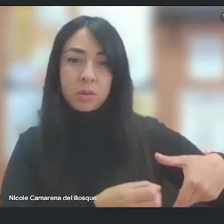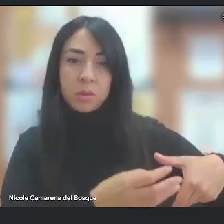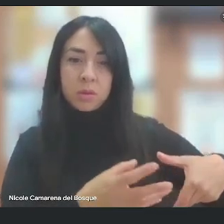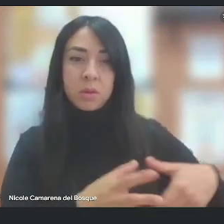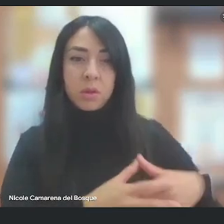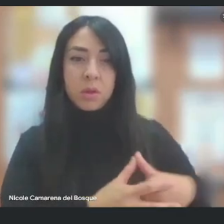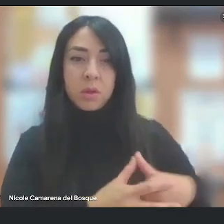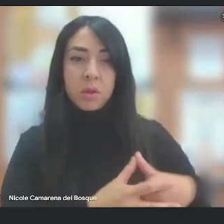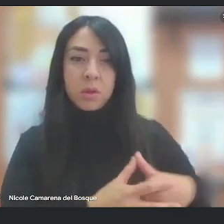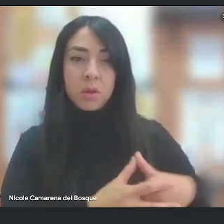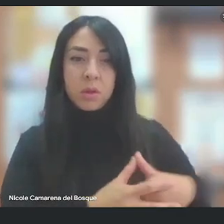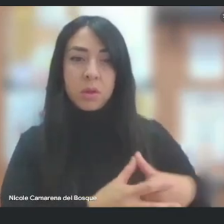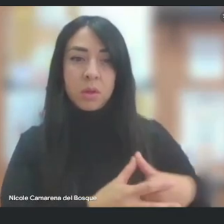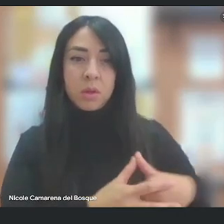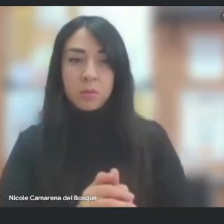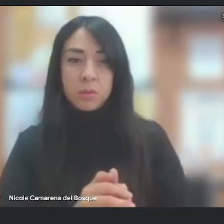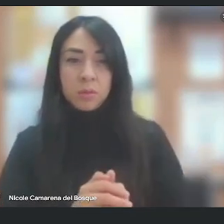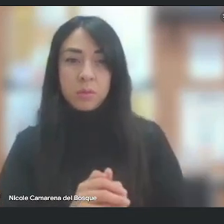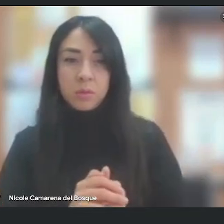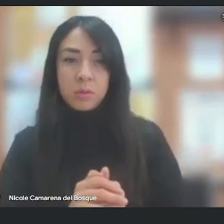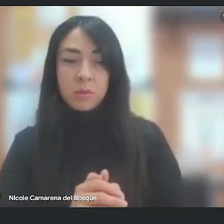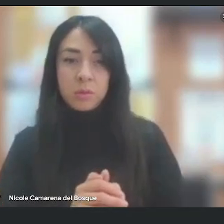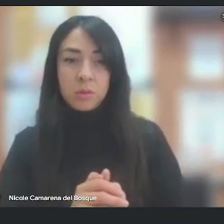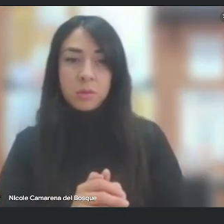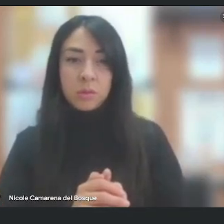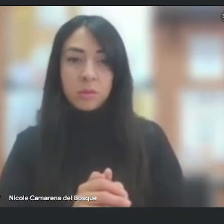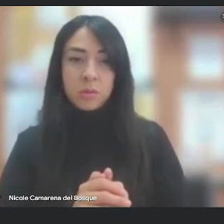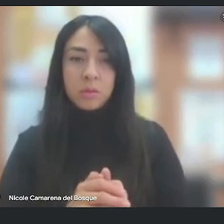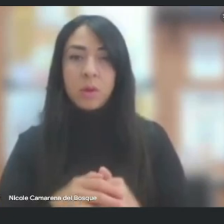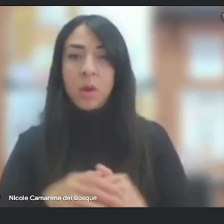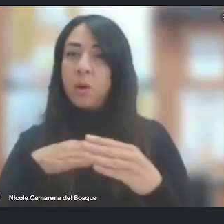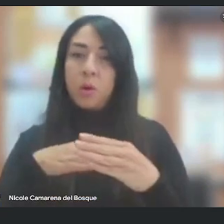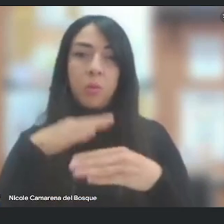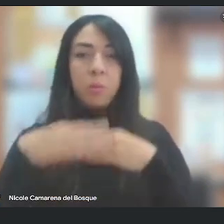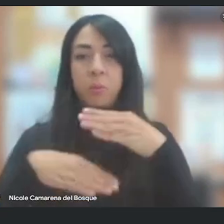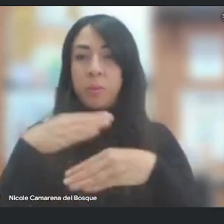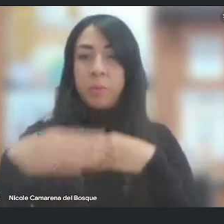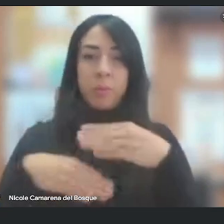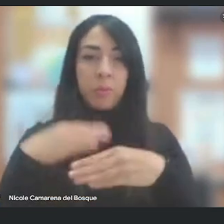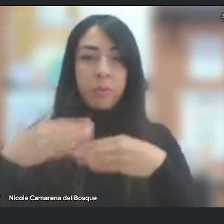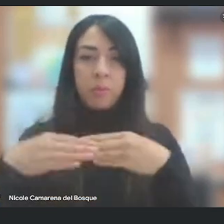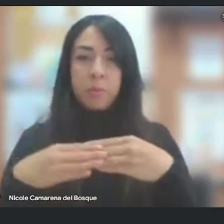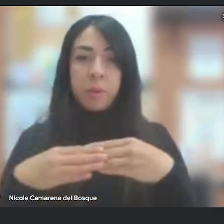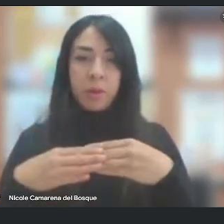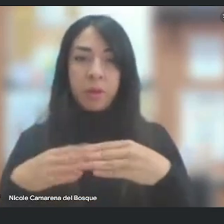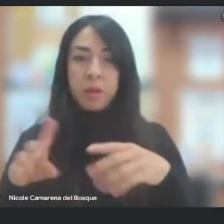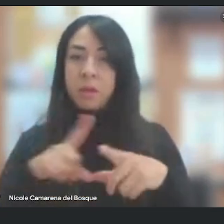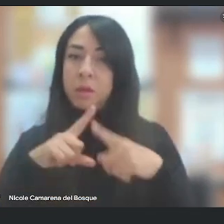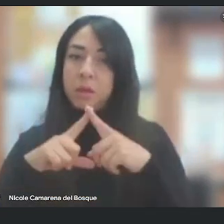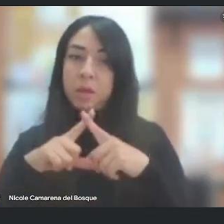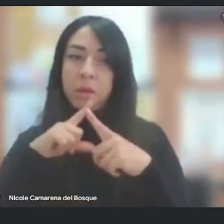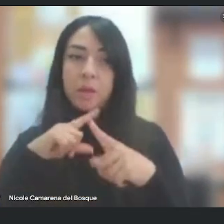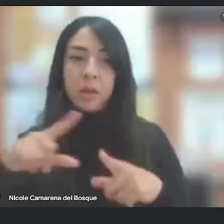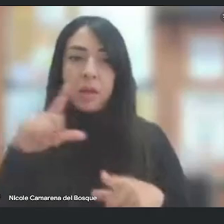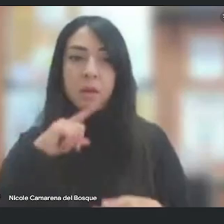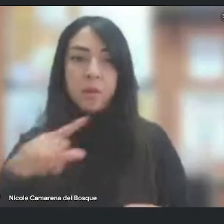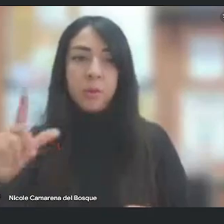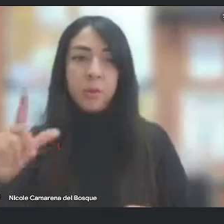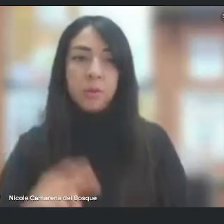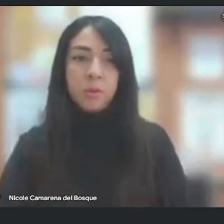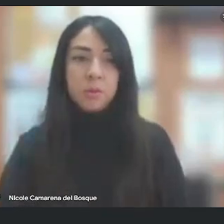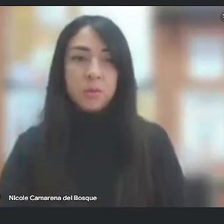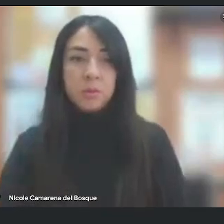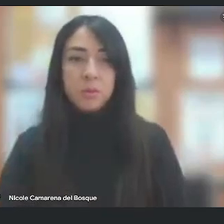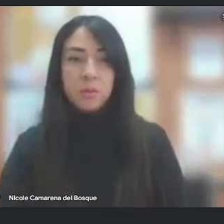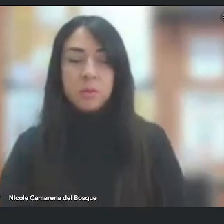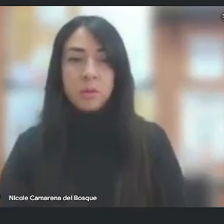un 2% no utiliza ningún producto. Y de ese 69%, la mayoría de las